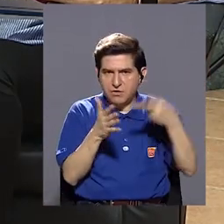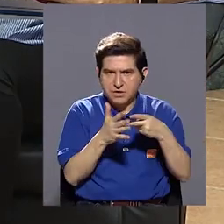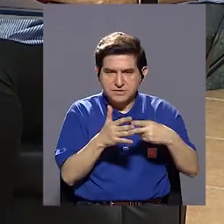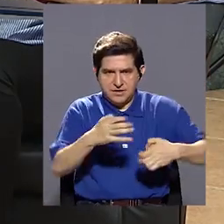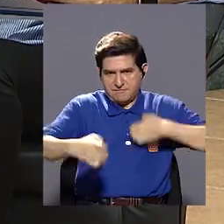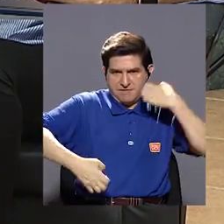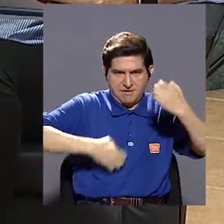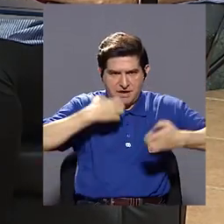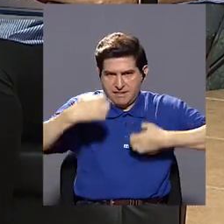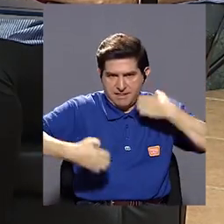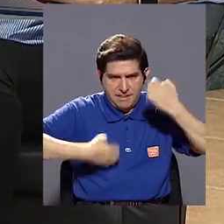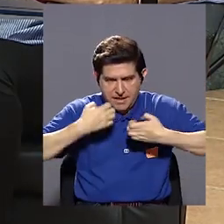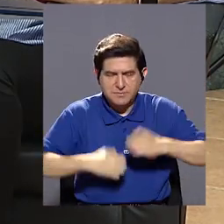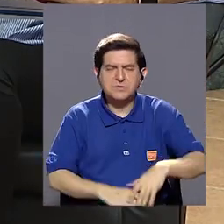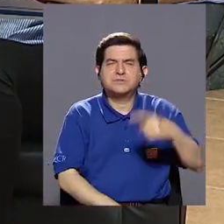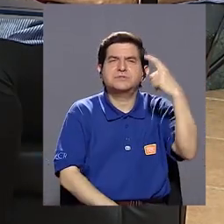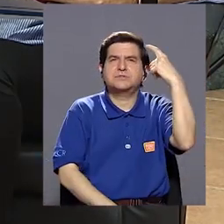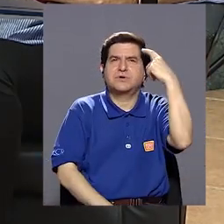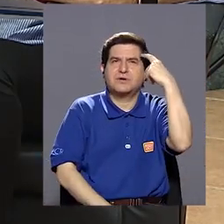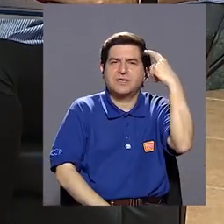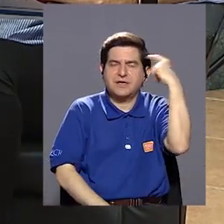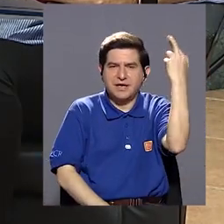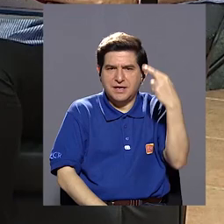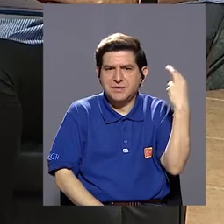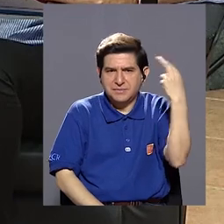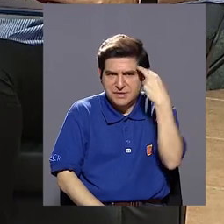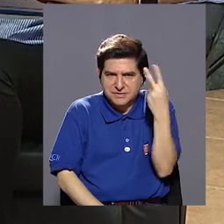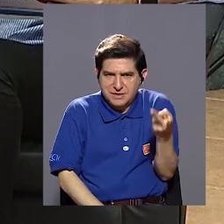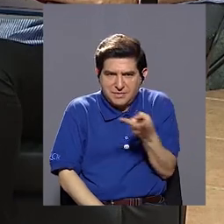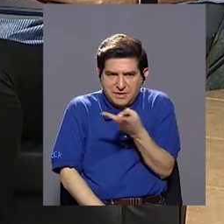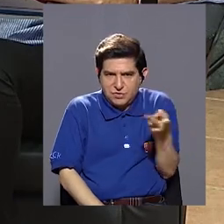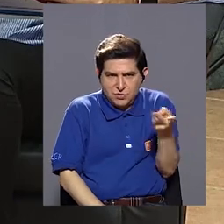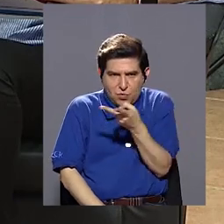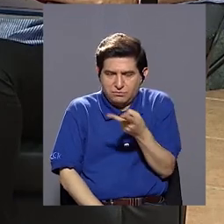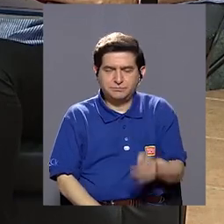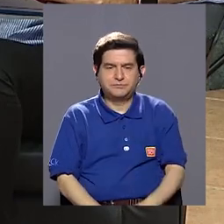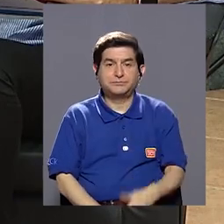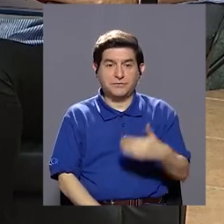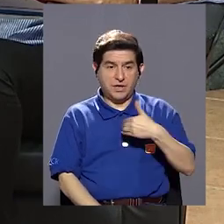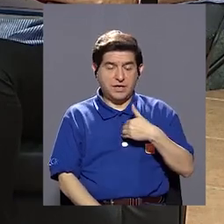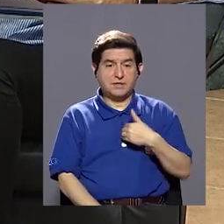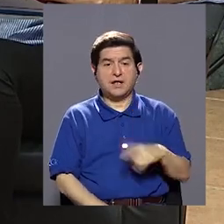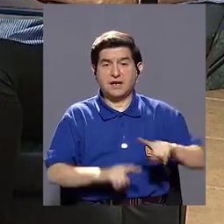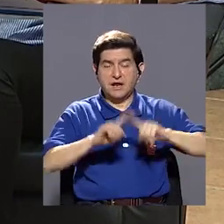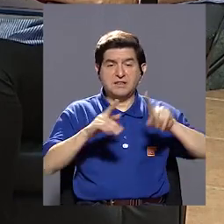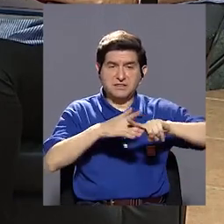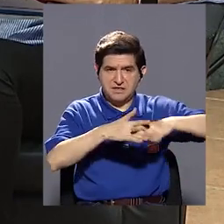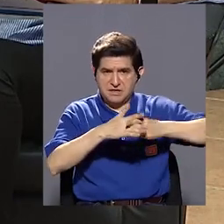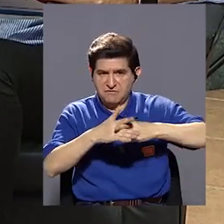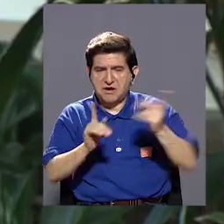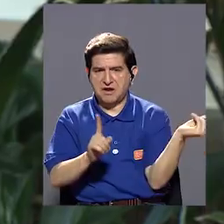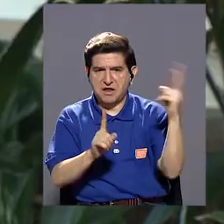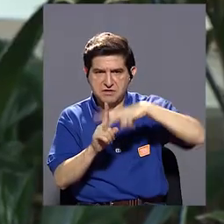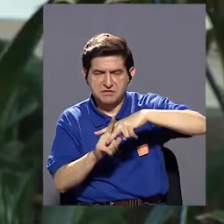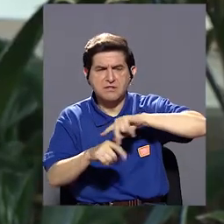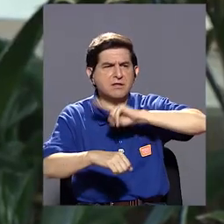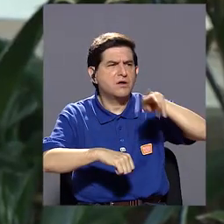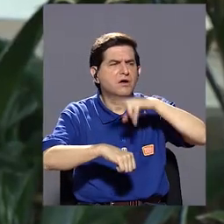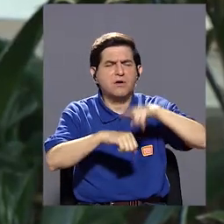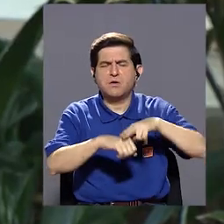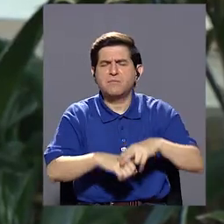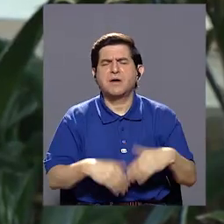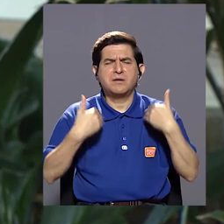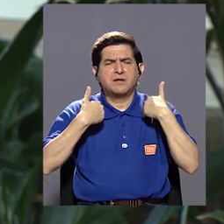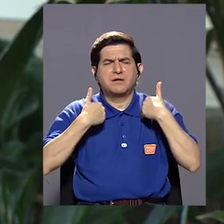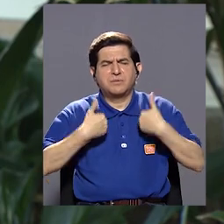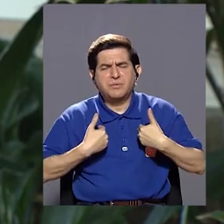esa emoción del pensamiento racional, ¿verdad? Y ahí tenemos varias herramientas que podemos aplicar. Por lo general, cuando